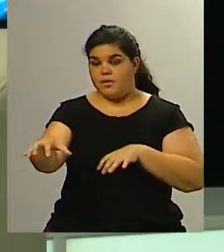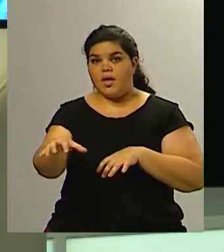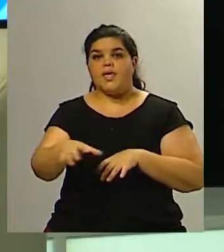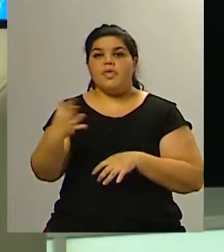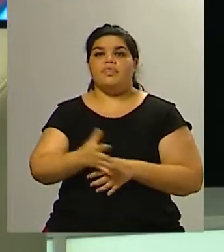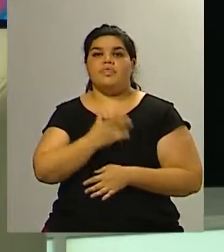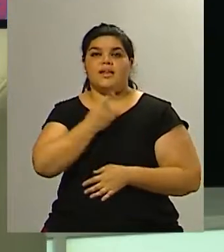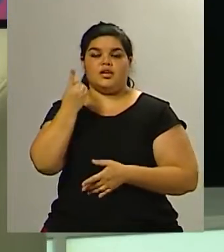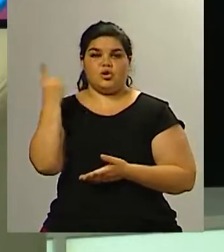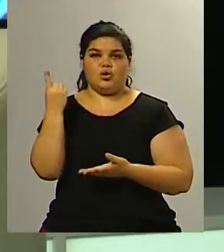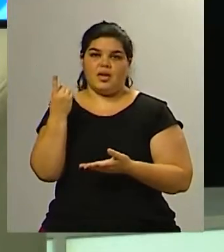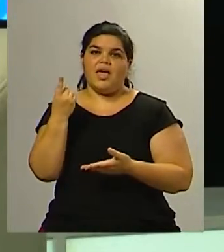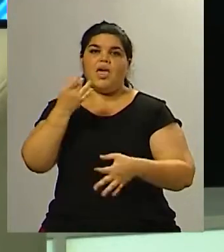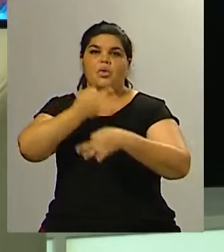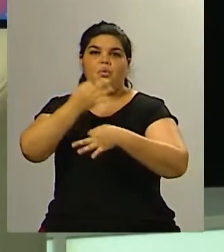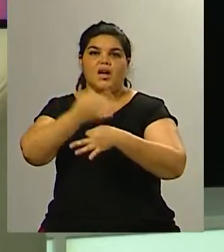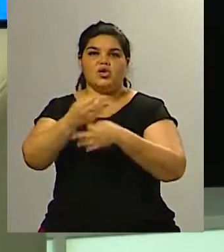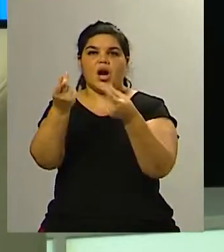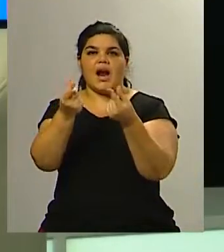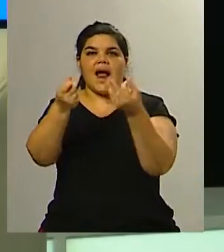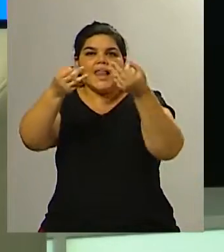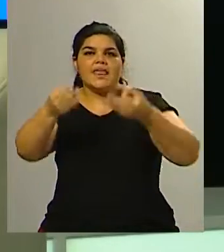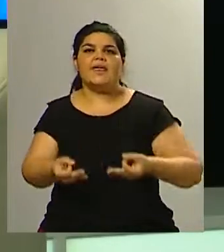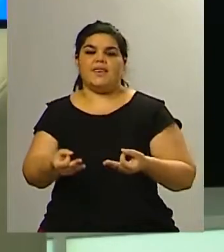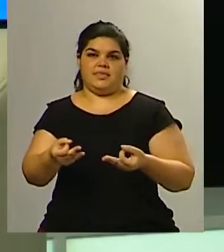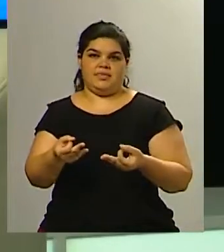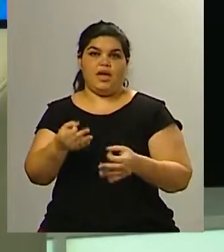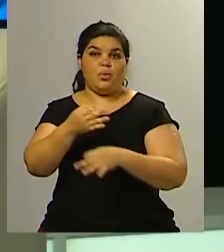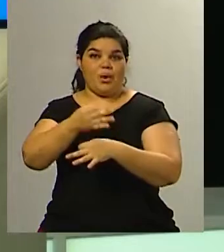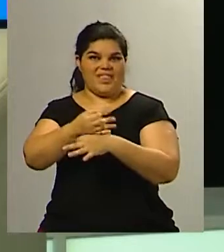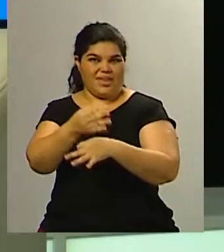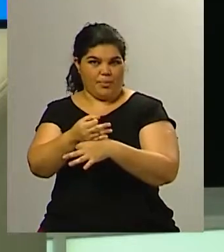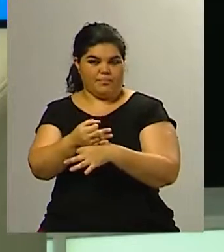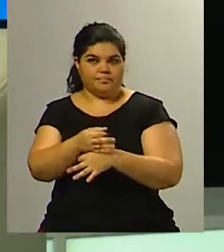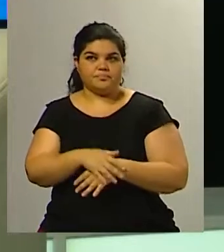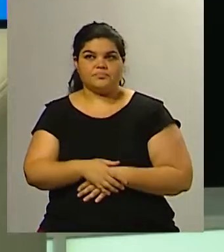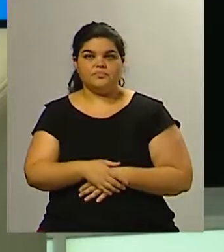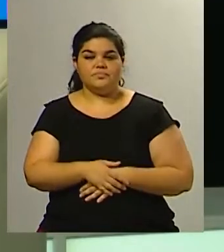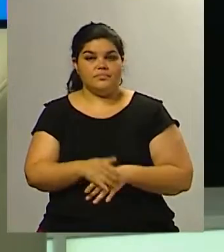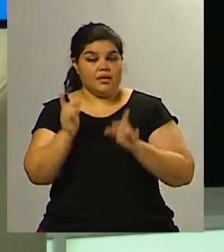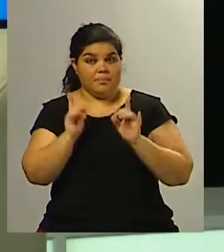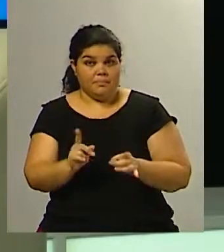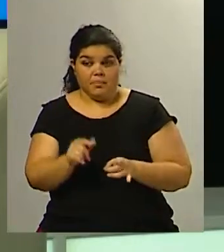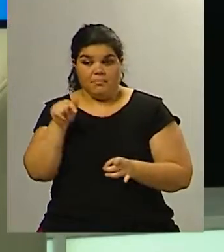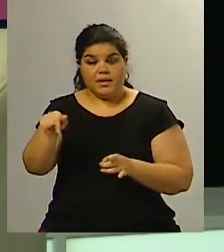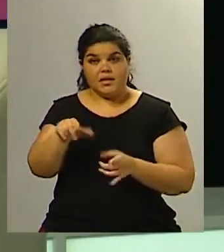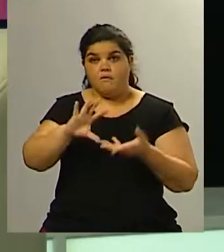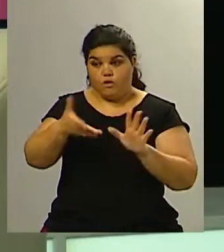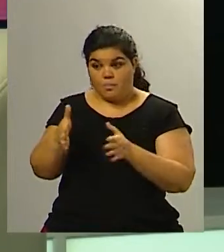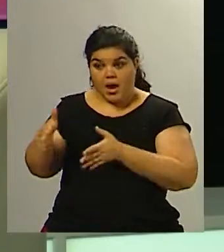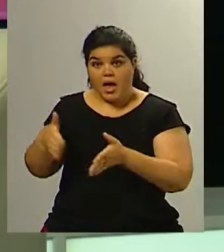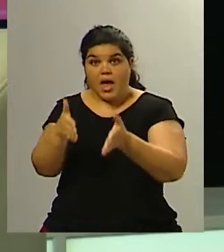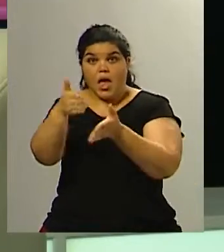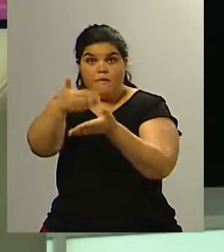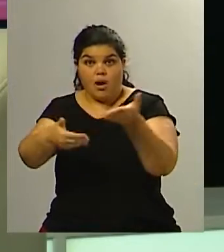Evaluación de la Calidad Educativa. Tenemos diferentes focos, ¿no? Uno son estas evaluaciones estandarizadas o estos operativos de evaluación. Y otro